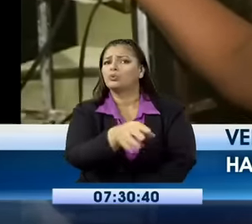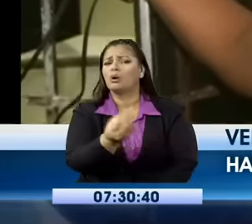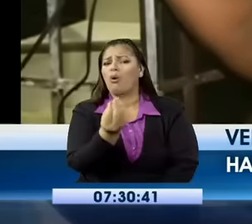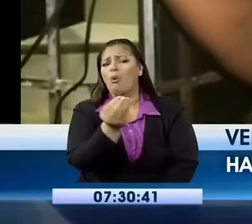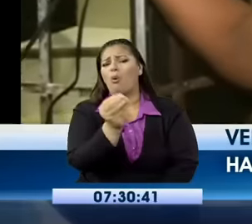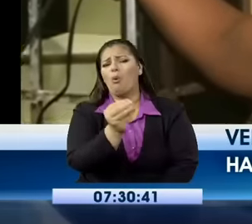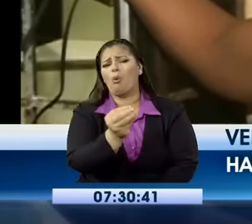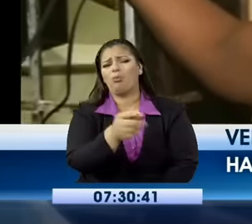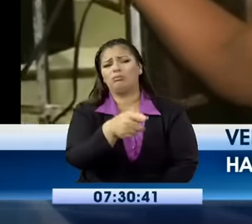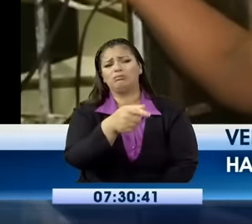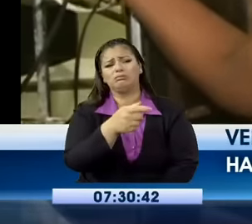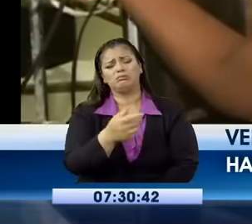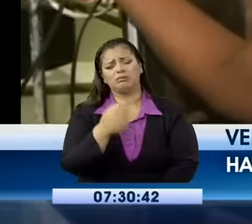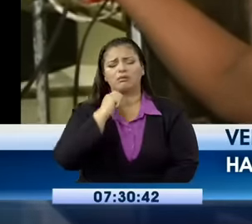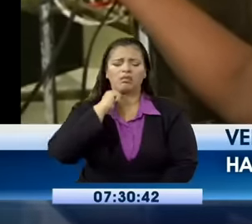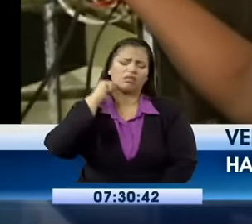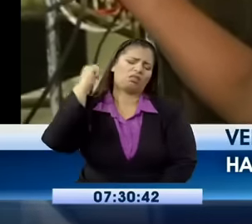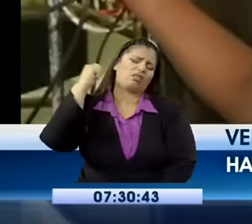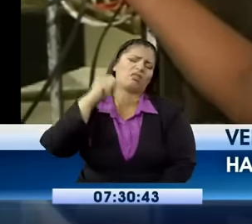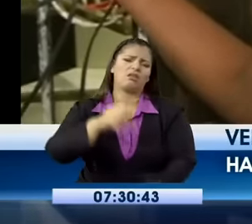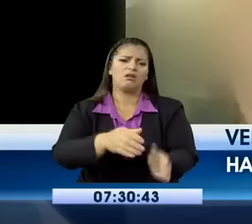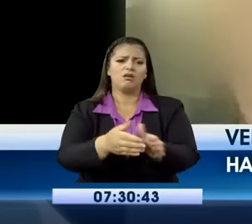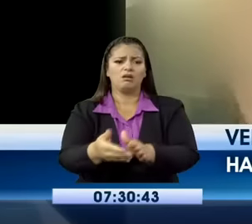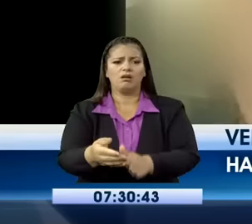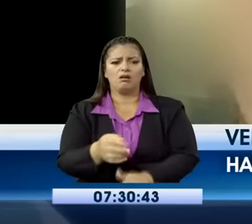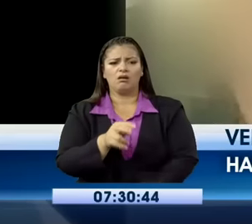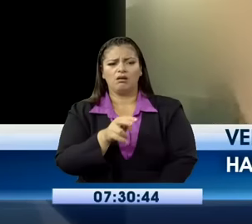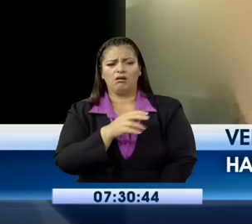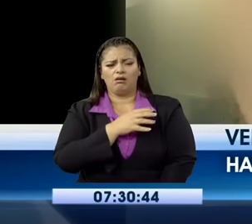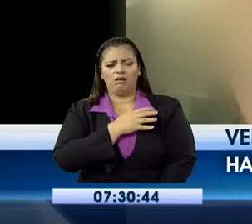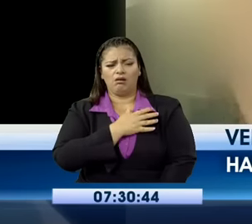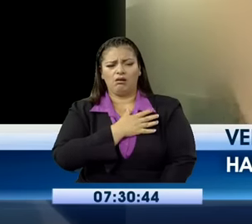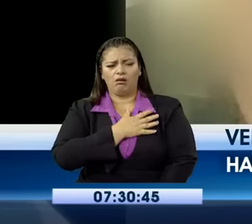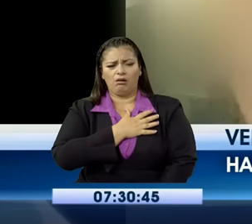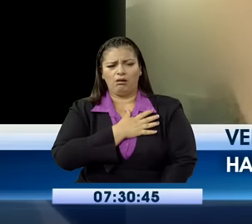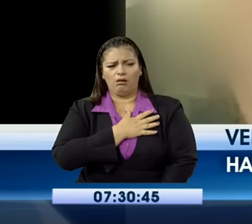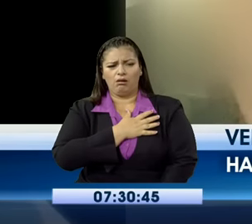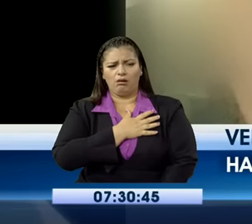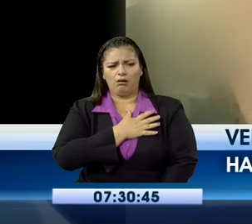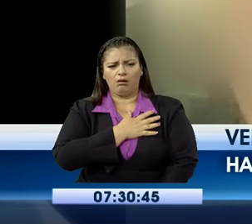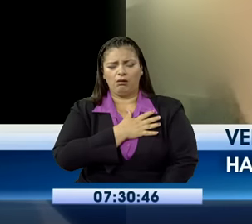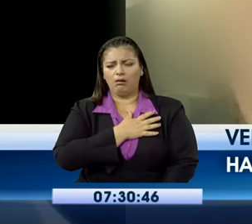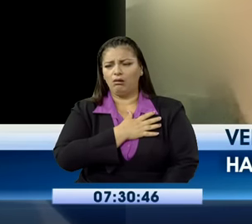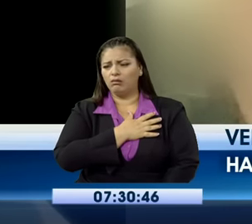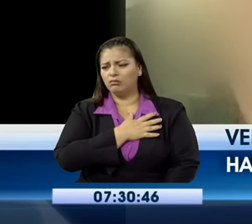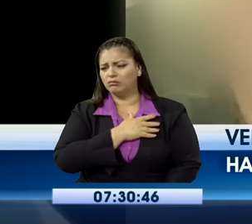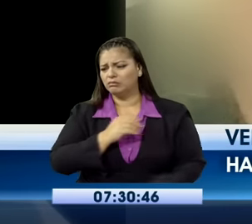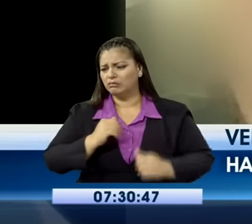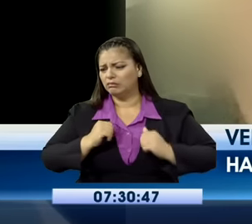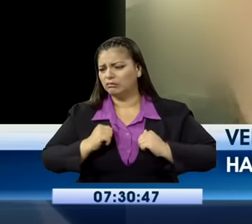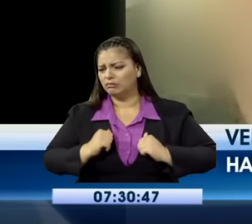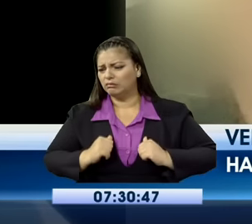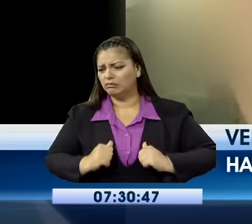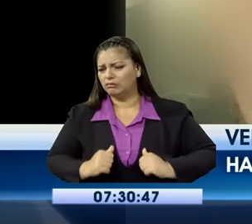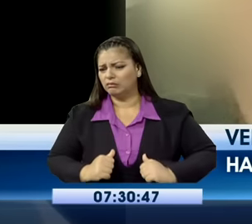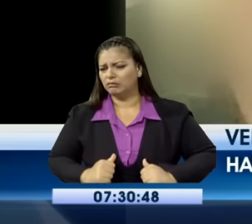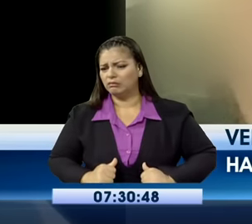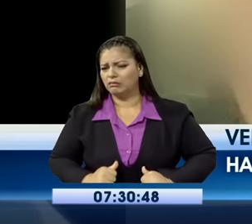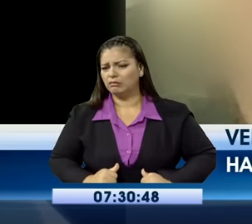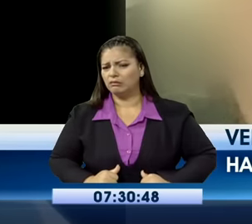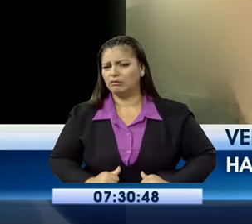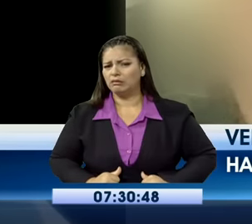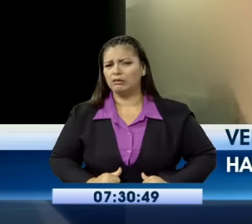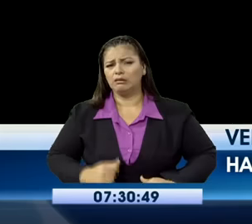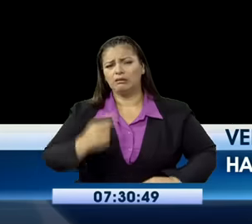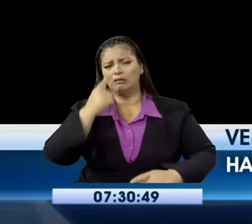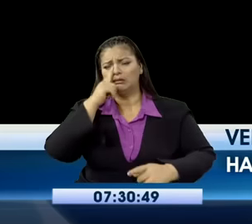la vida tristeza que él me sala que yo me muera con mis nietas incendiada al frente y él se viene la vida de eso se me